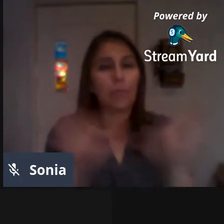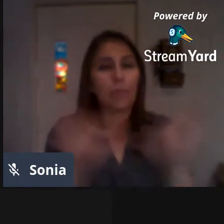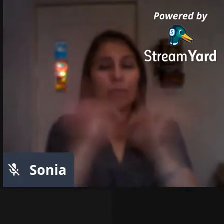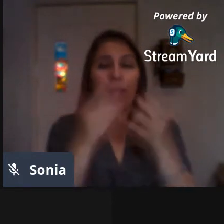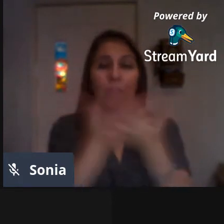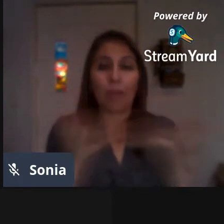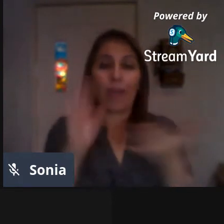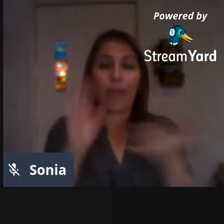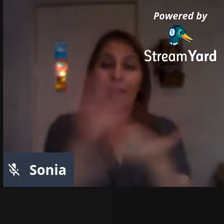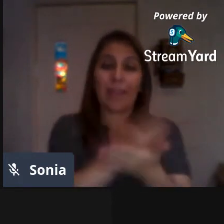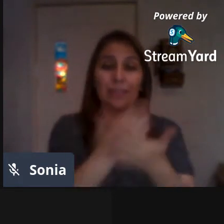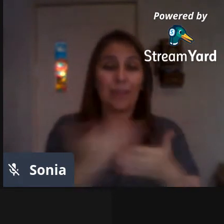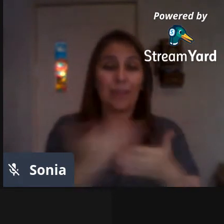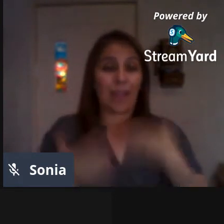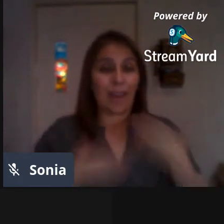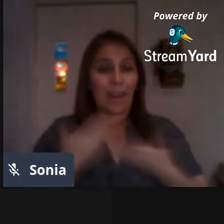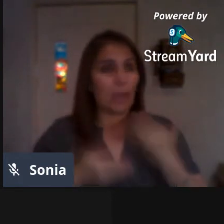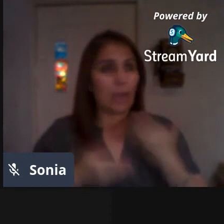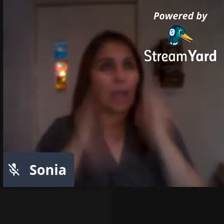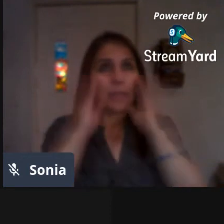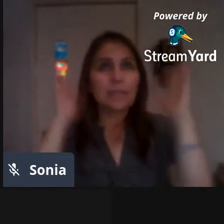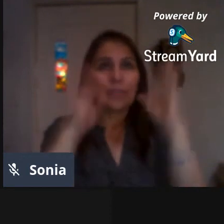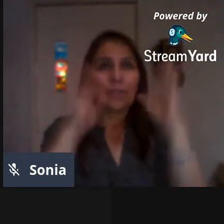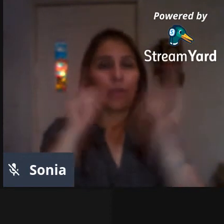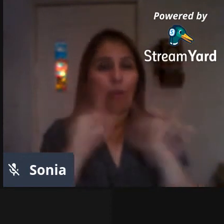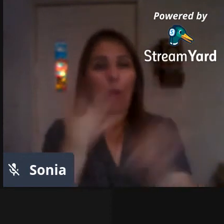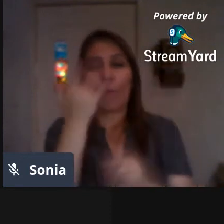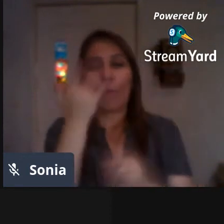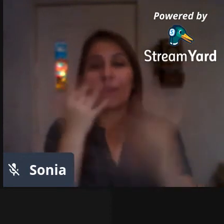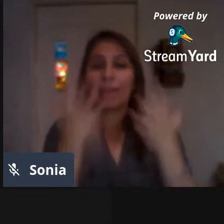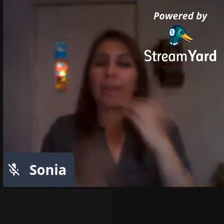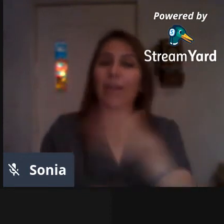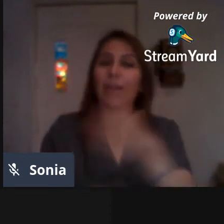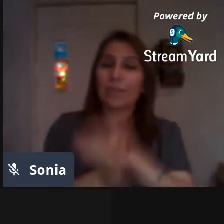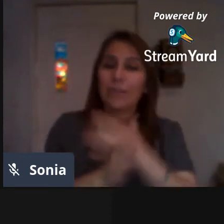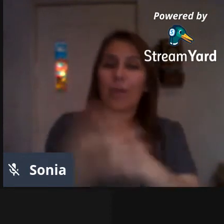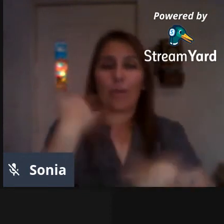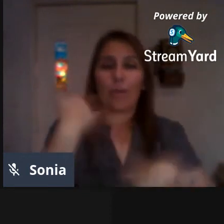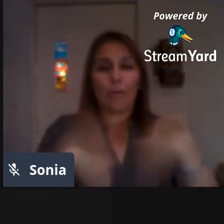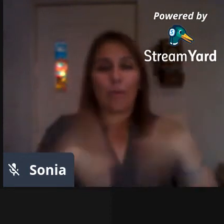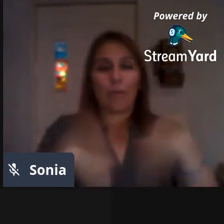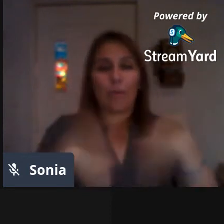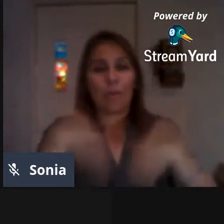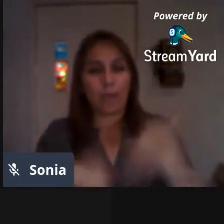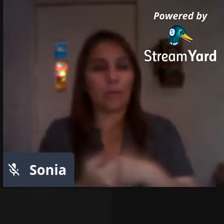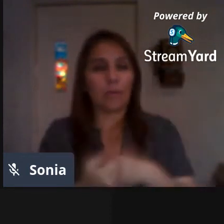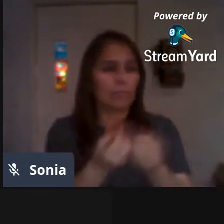muchas veces no se le ponía cuidado pero era seguir jugando a tener ese montón